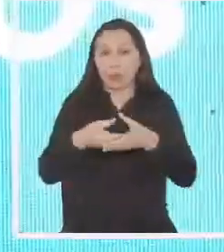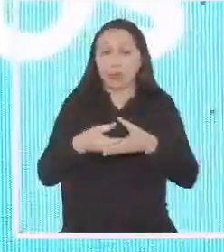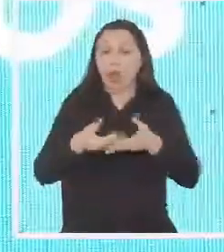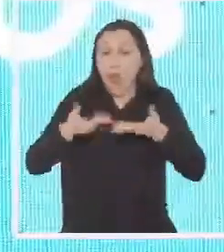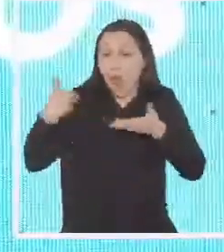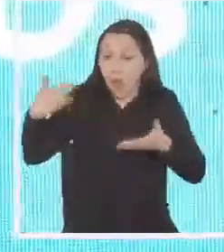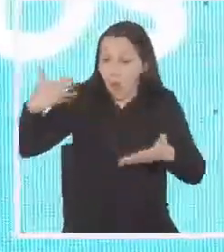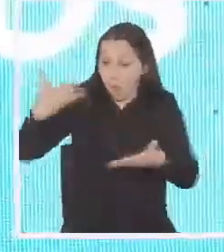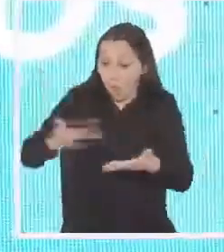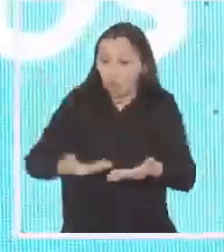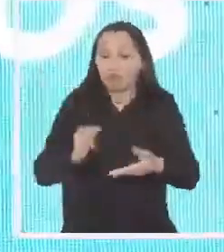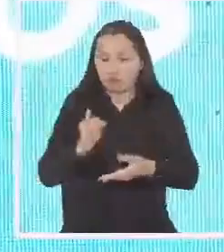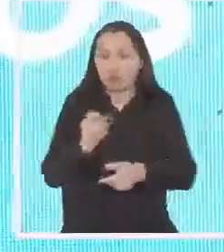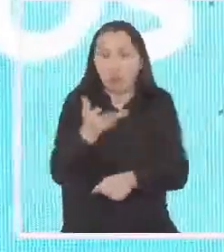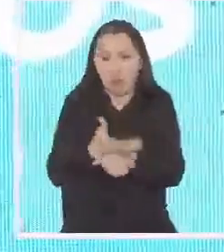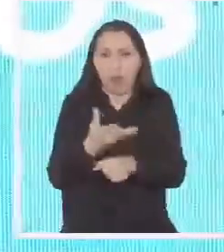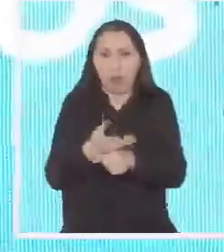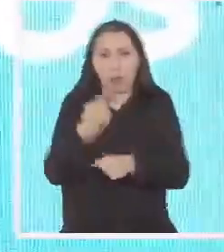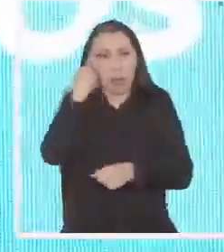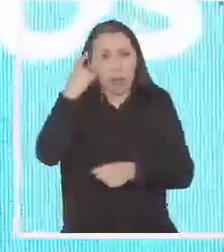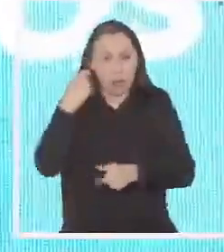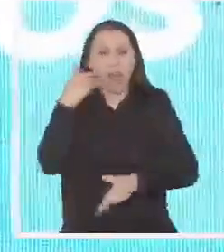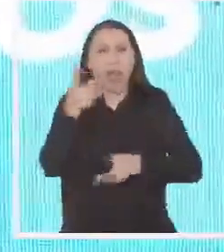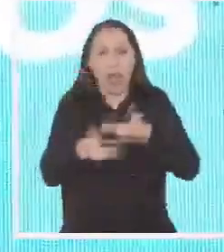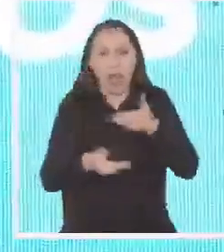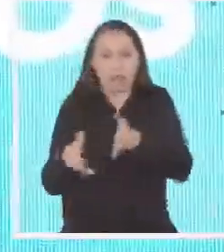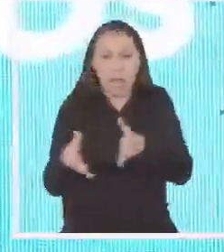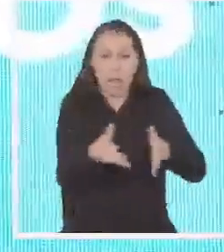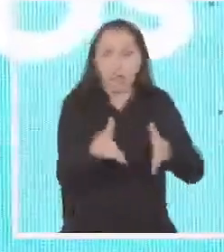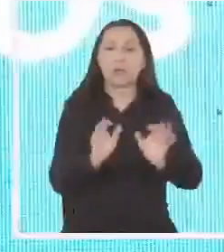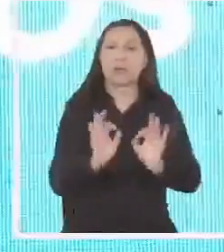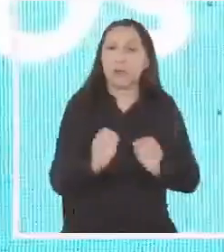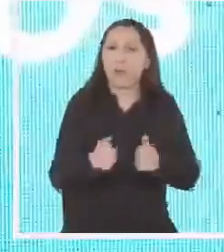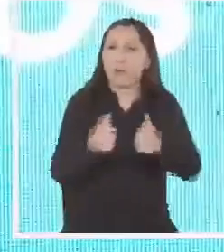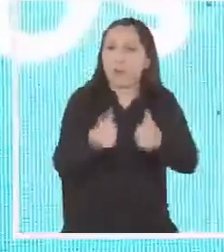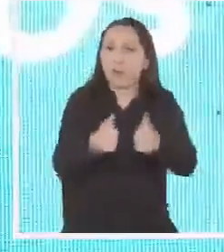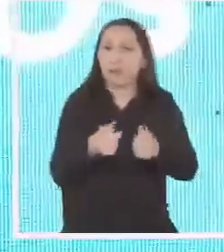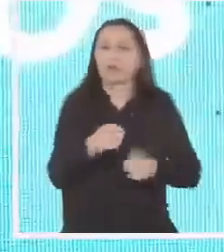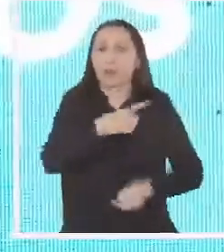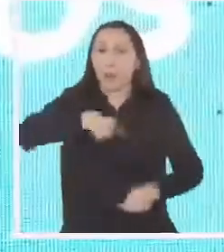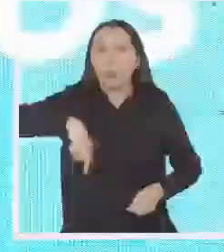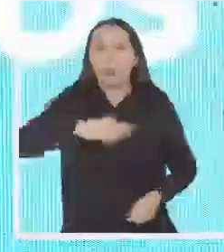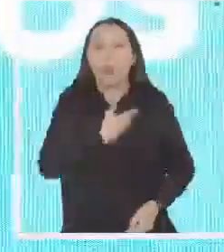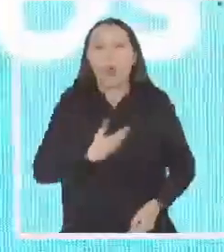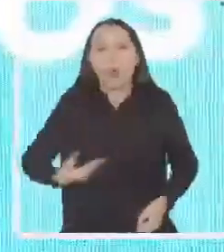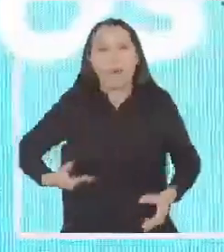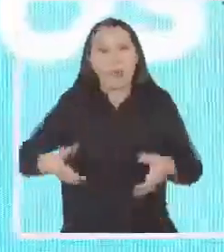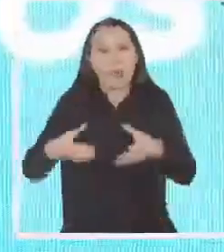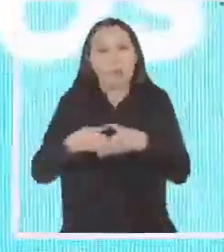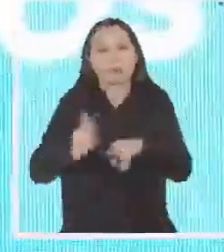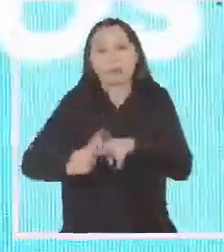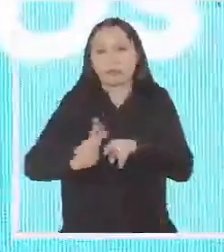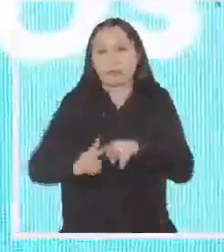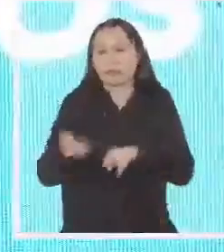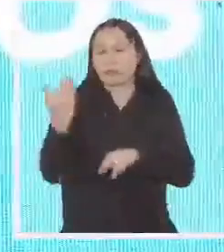hemos tenido. Estamos, creo, avanzando en la dirección correcta. Nosotros como gobierno hicimos un